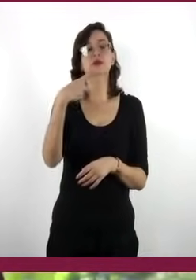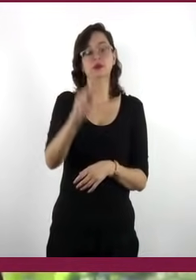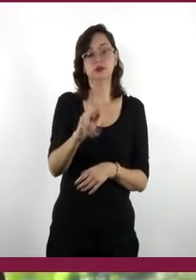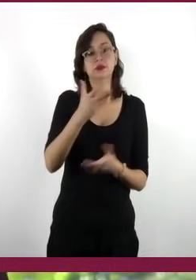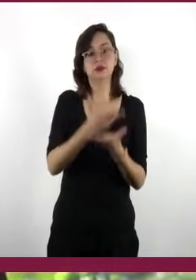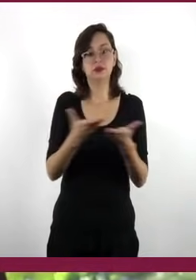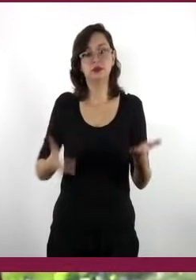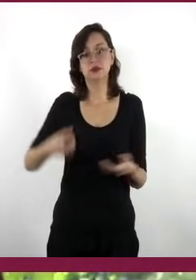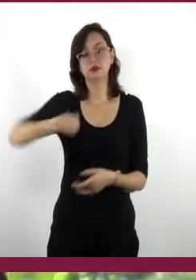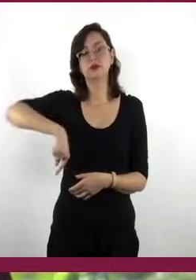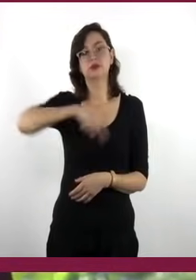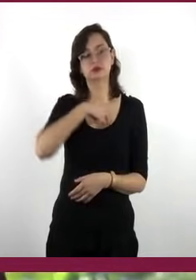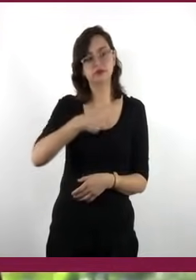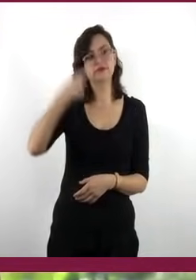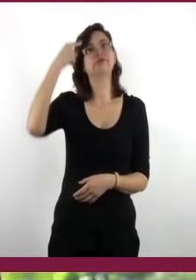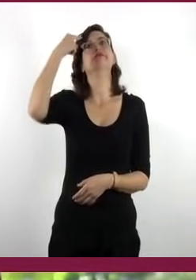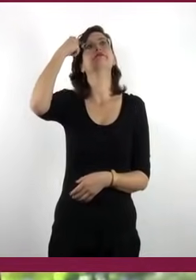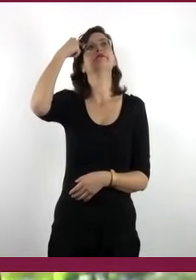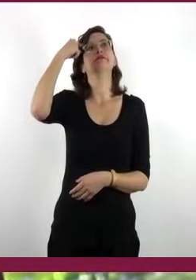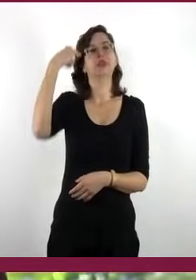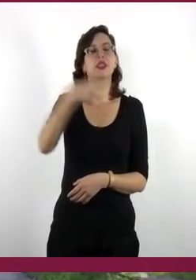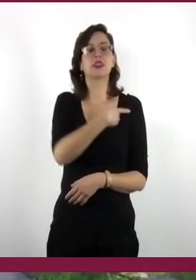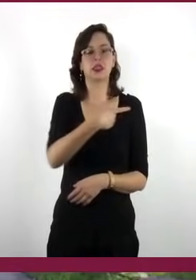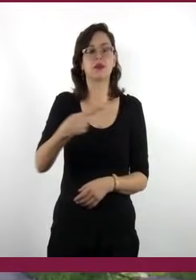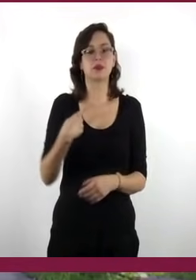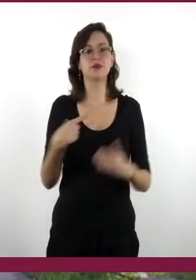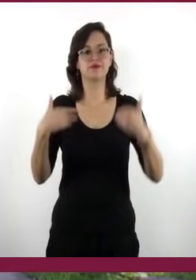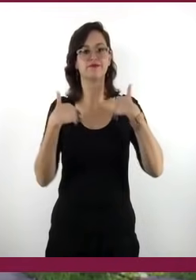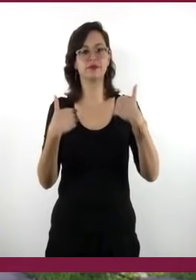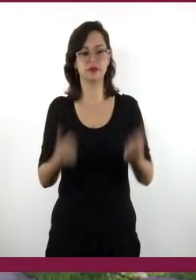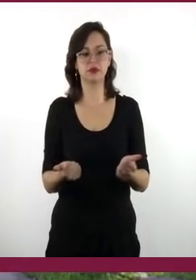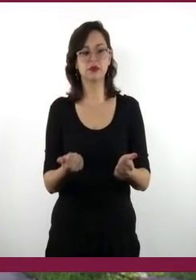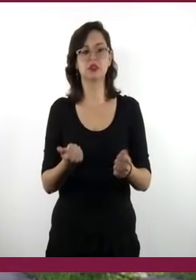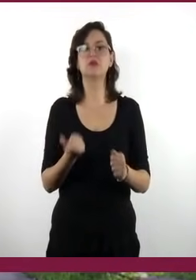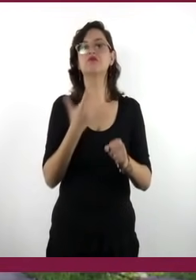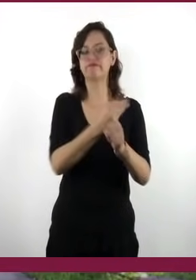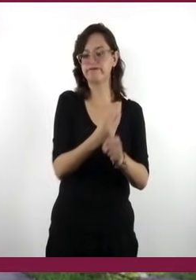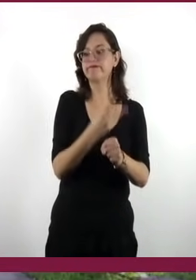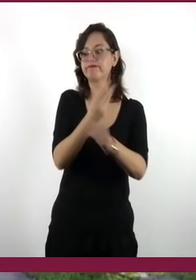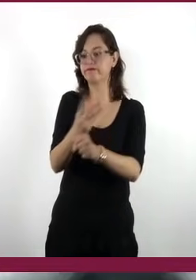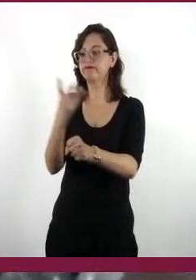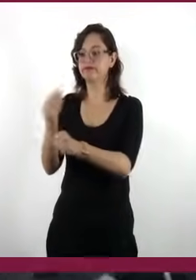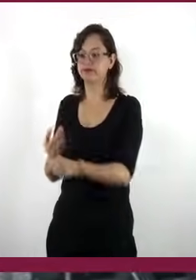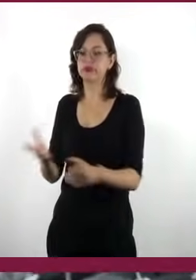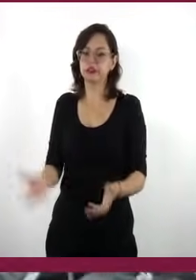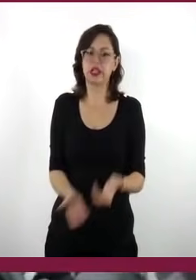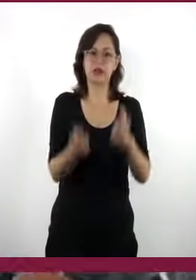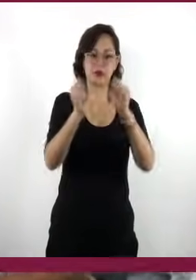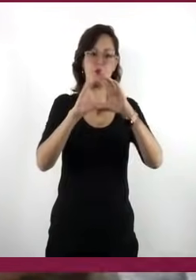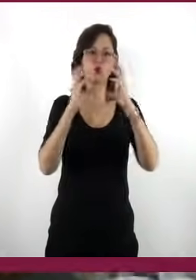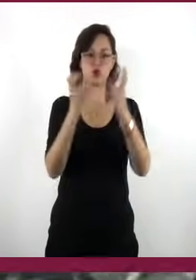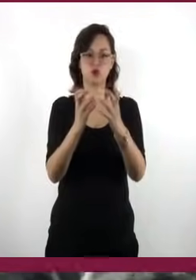conscientes, estamos haciendo algo para recuperar el mundo que ya destrozamos.